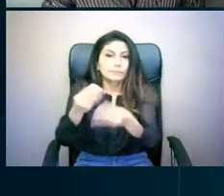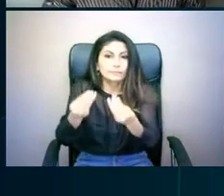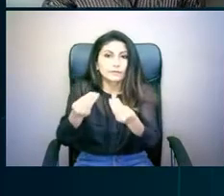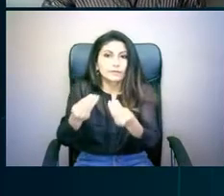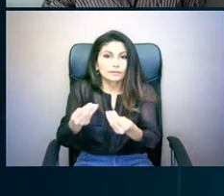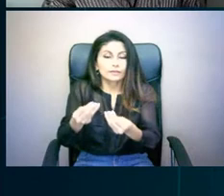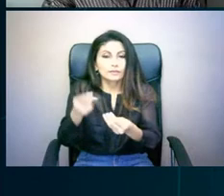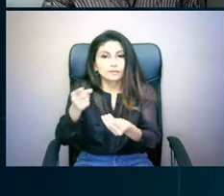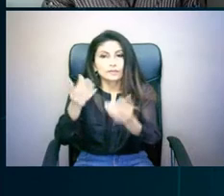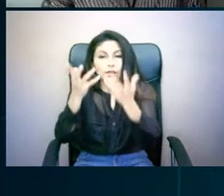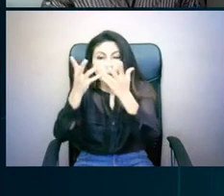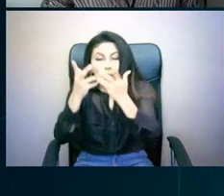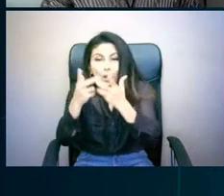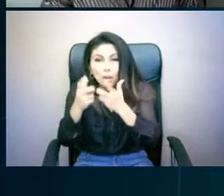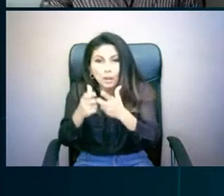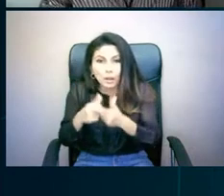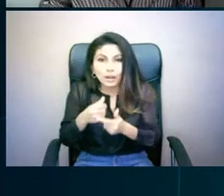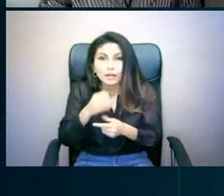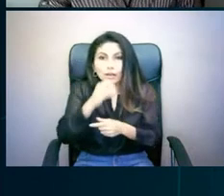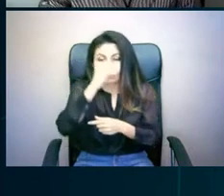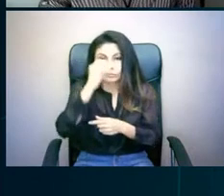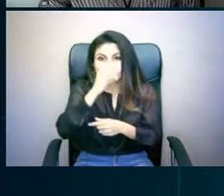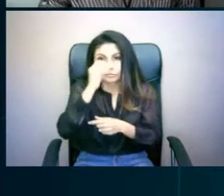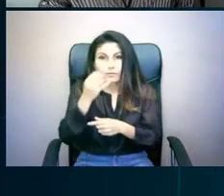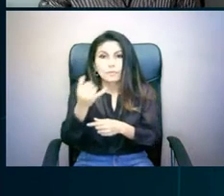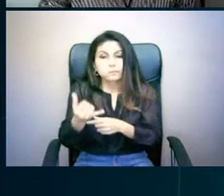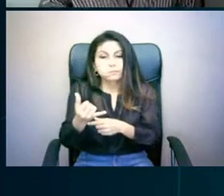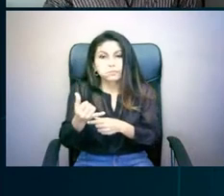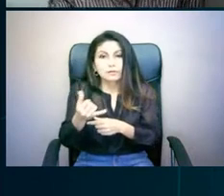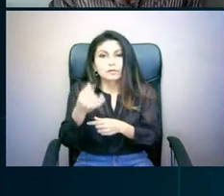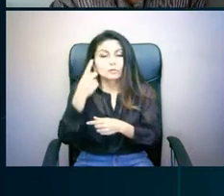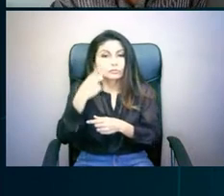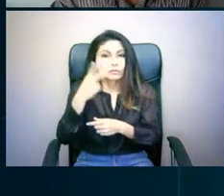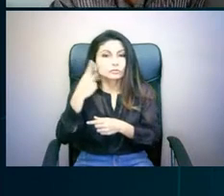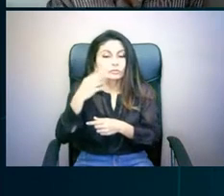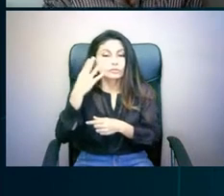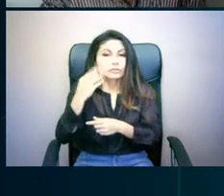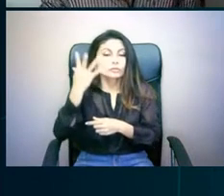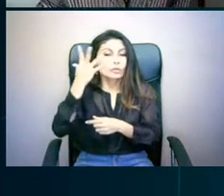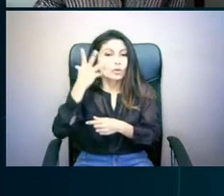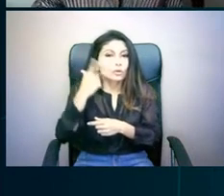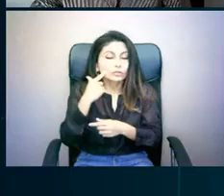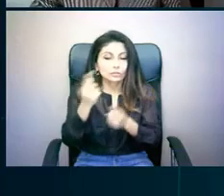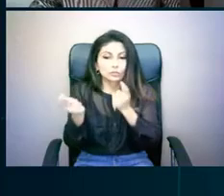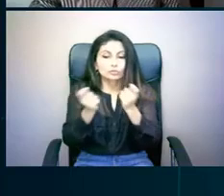midió día tras día la producción de biogás.